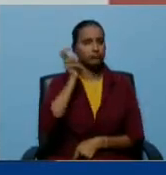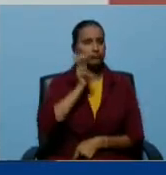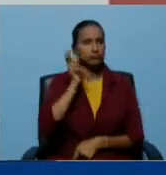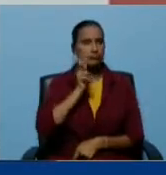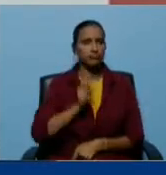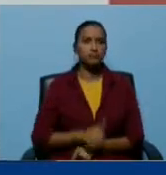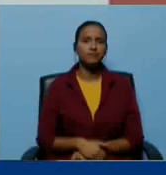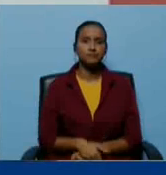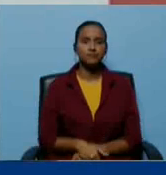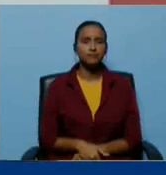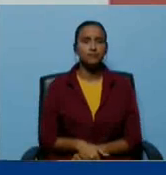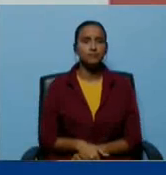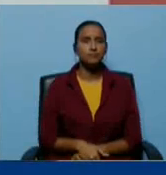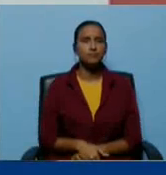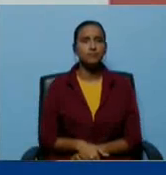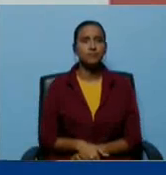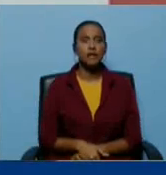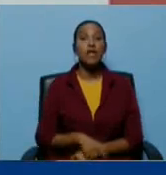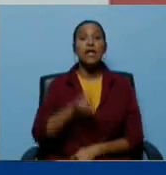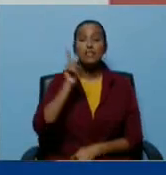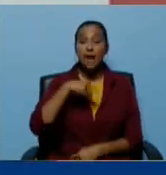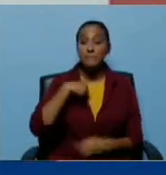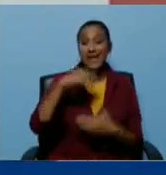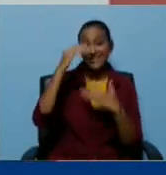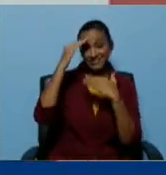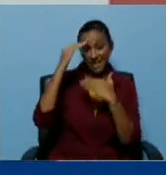También quiero saludar de manera muy especial